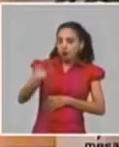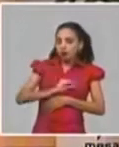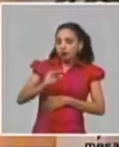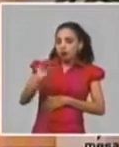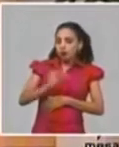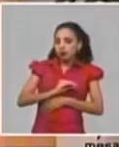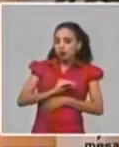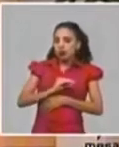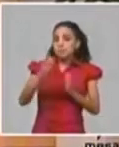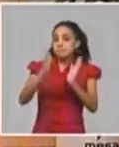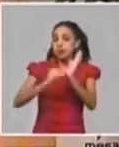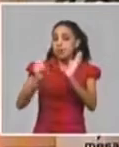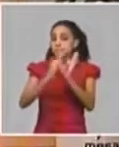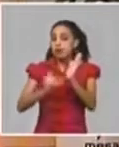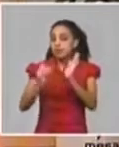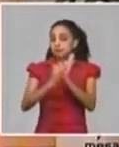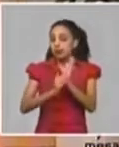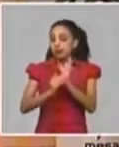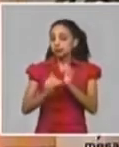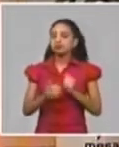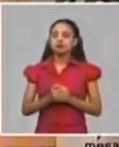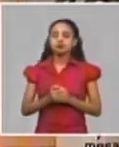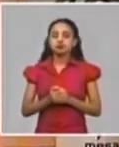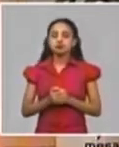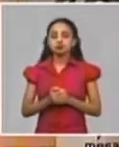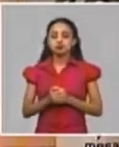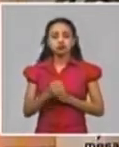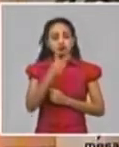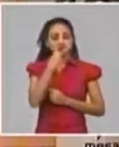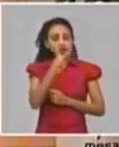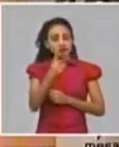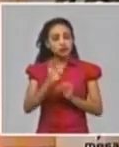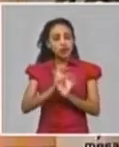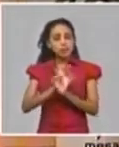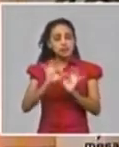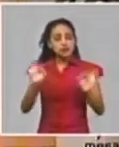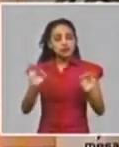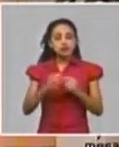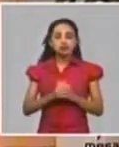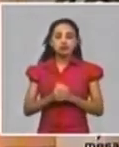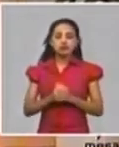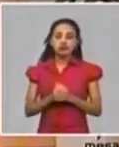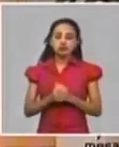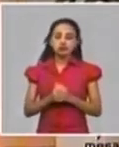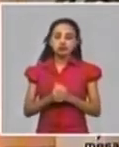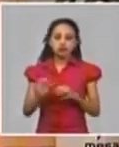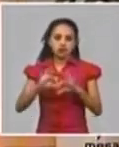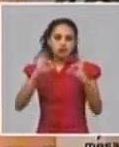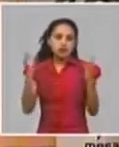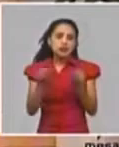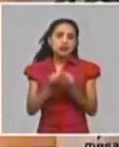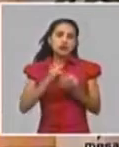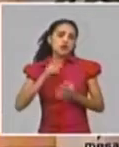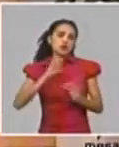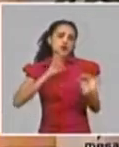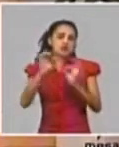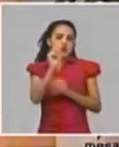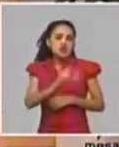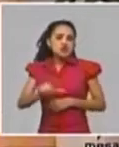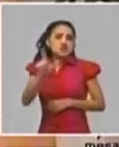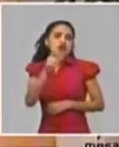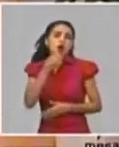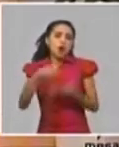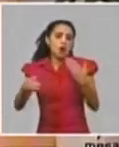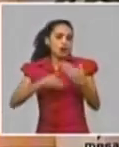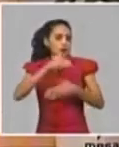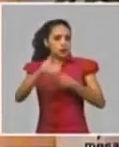su salario mensual y se le da una atención especial también a la familia en cuanto a la seguridad social, cualquier problema que